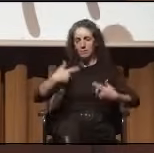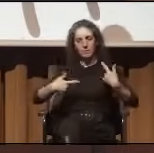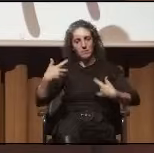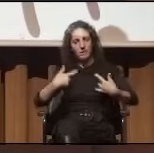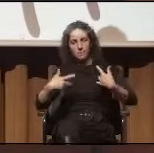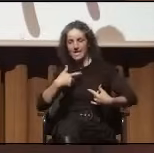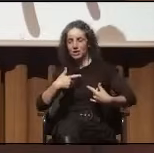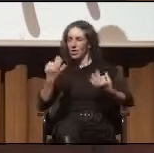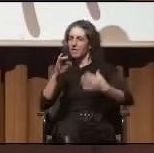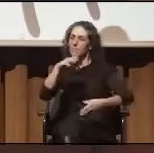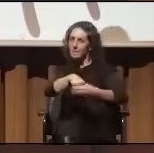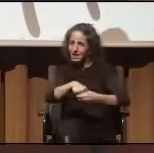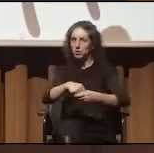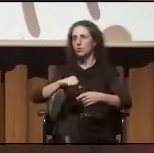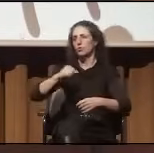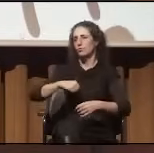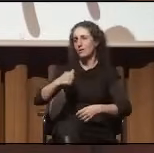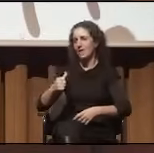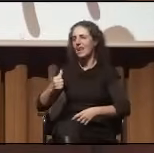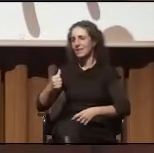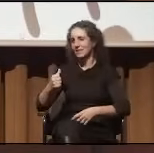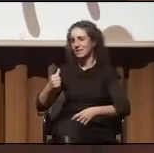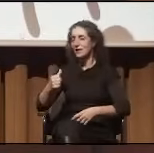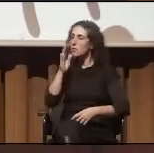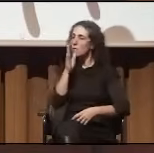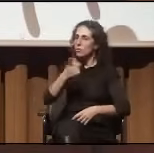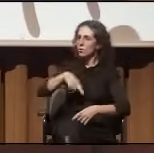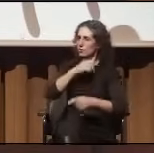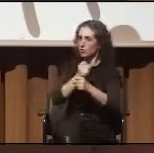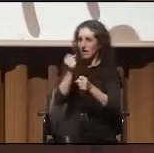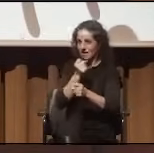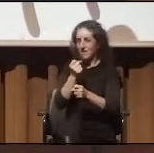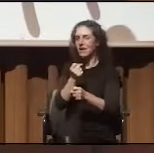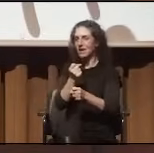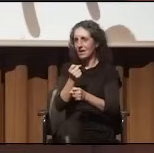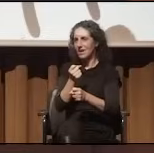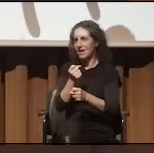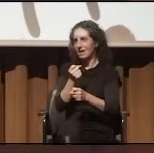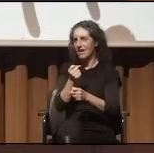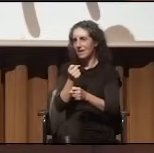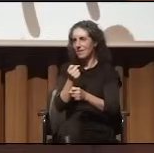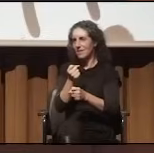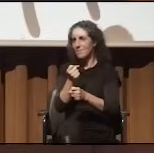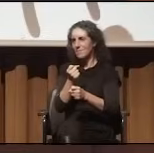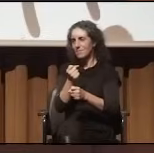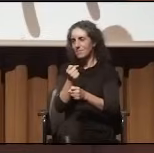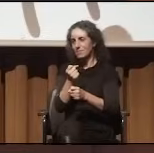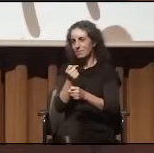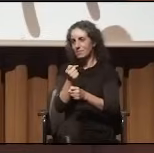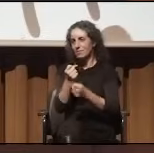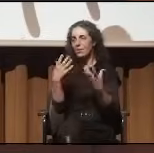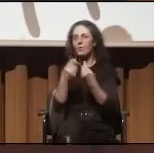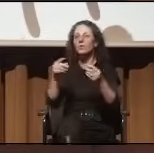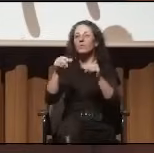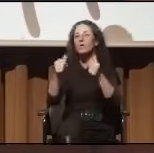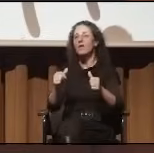clínica tiene un sesgo y es que estamos trabajando desde un modelo del siglo XIX con la física mecánica